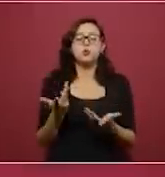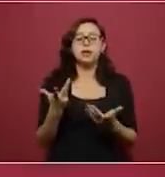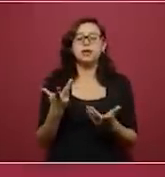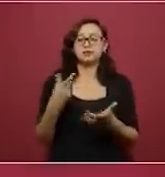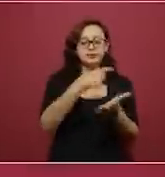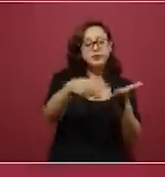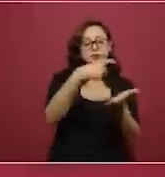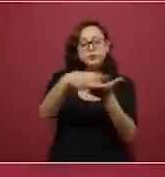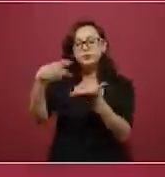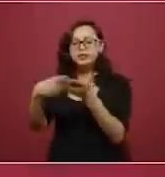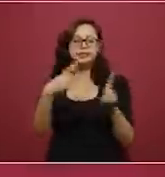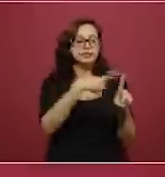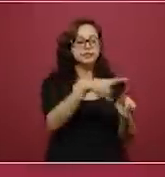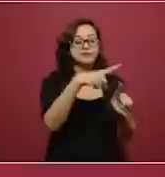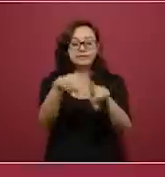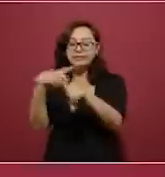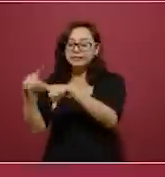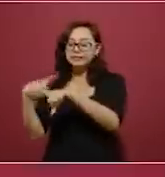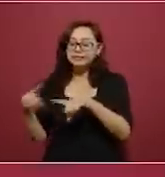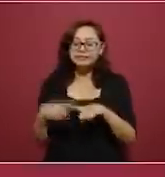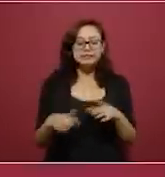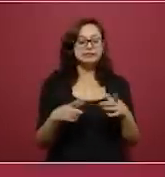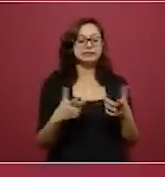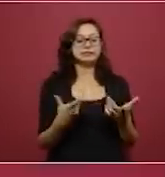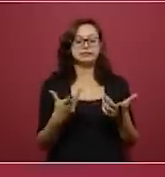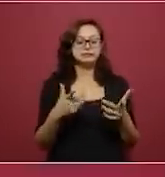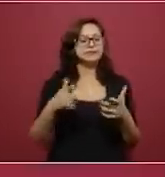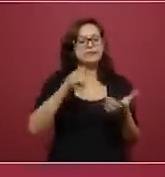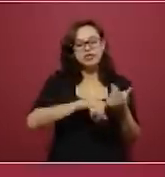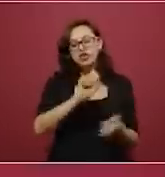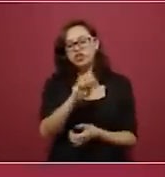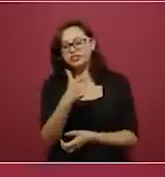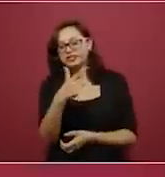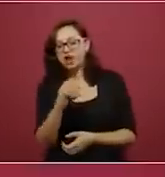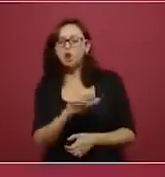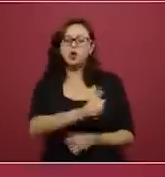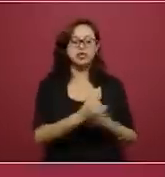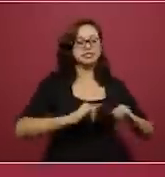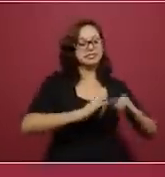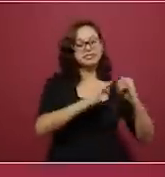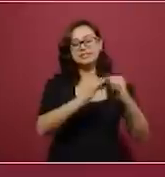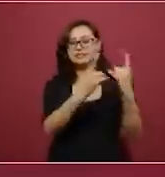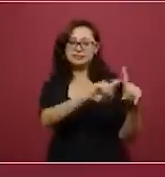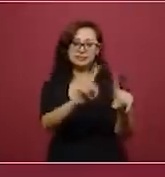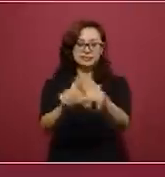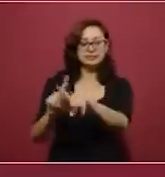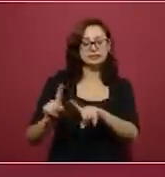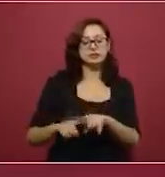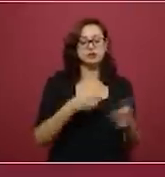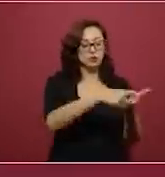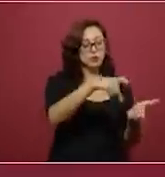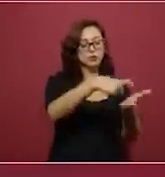se hicieron en gobernación y en otras dependencias este